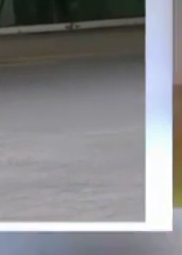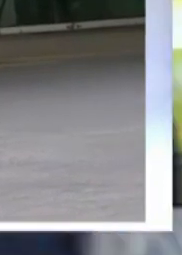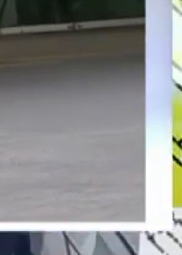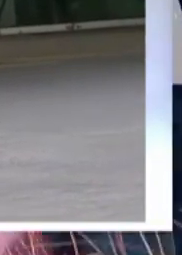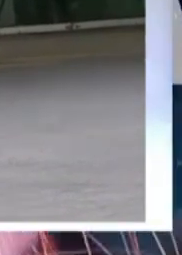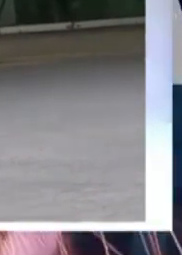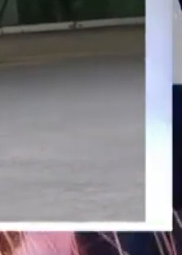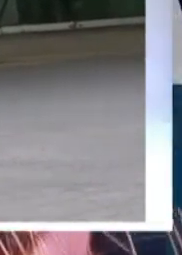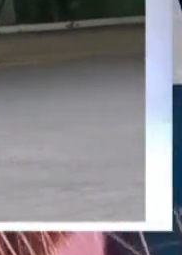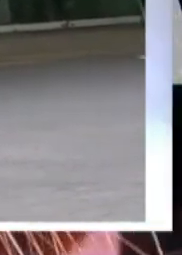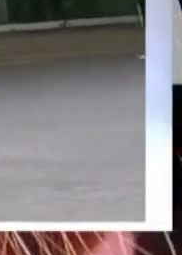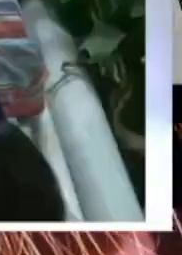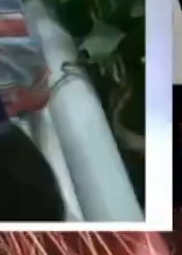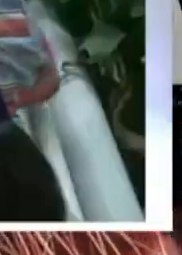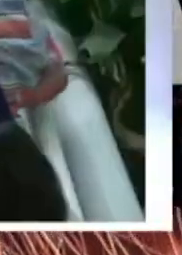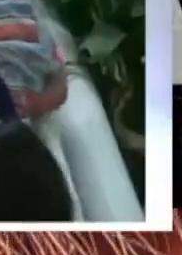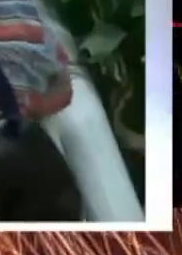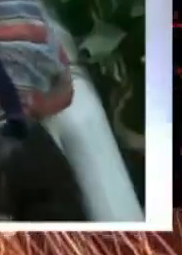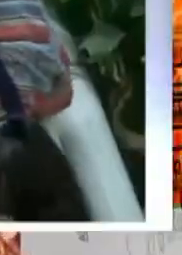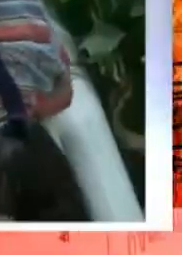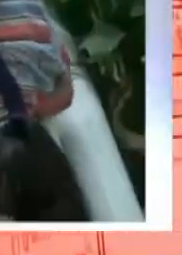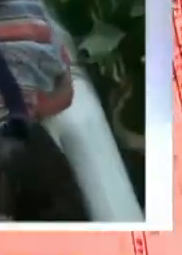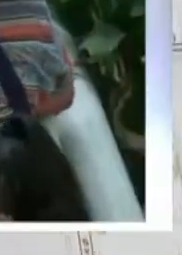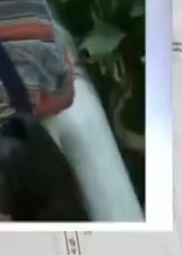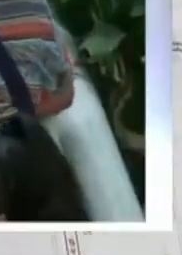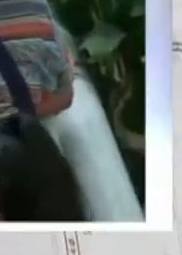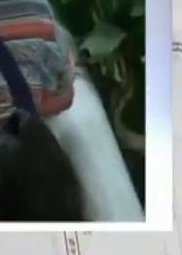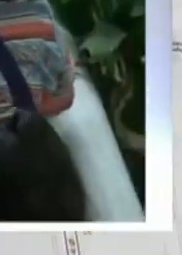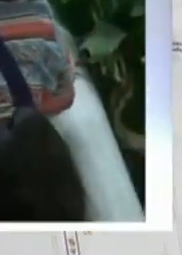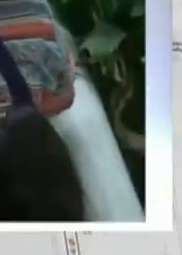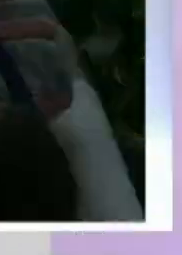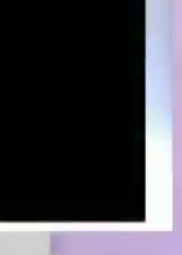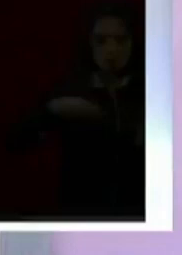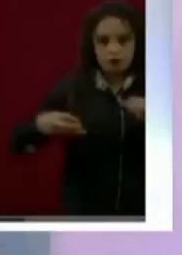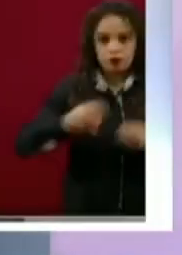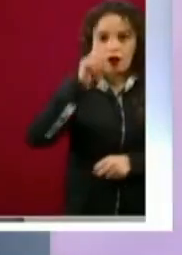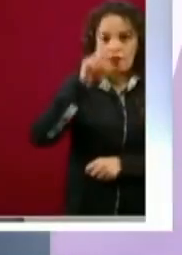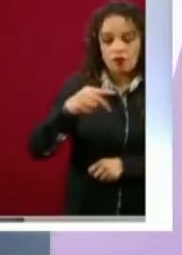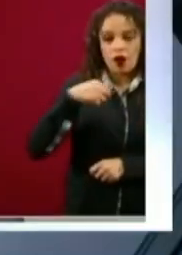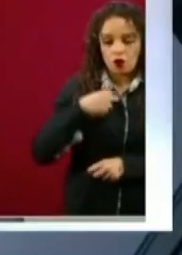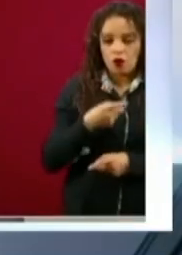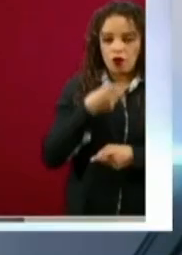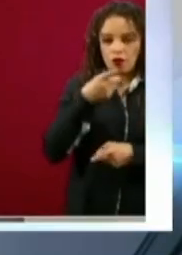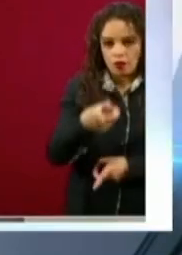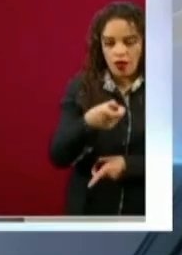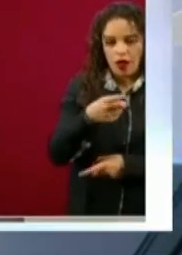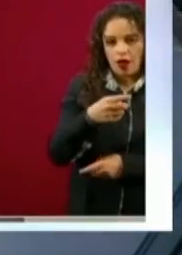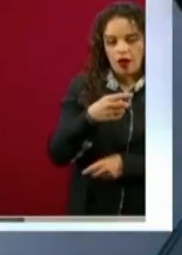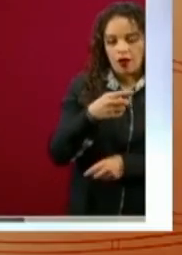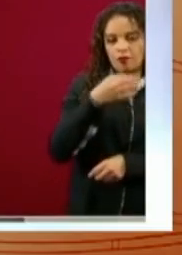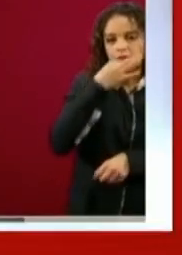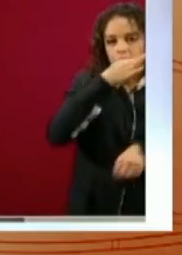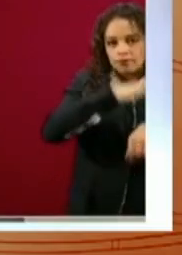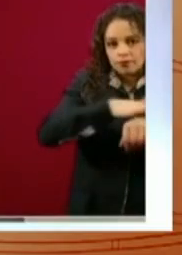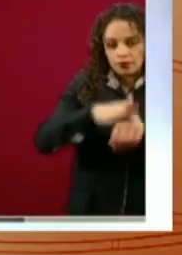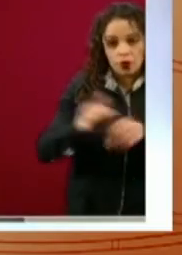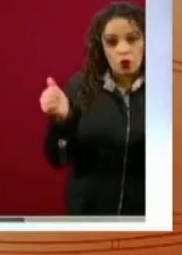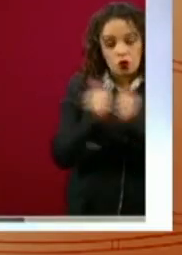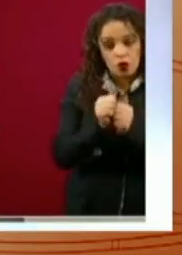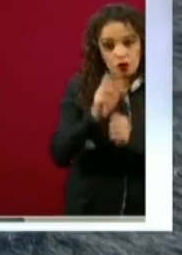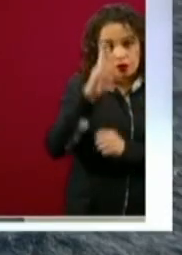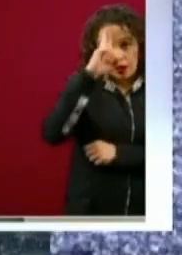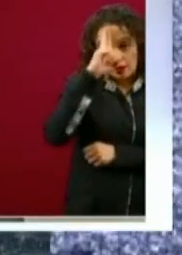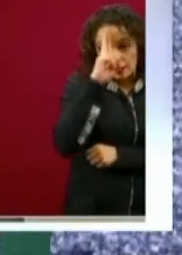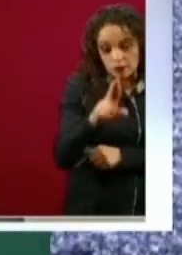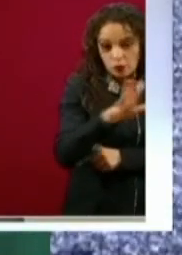disminuir, pero todavía la velocidad de reducción no es totalmente clara. Es muy importante mantener un poco